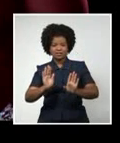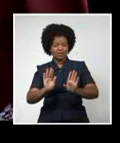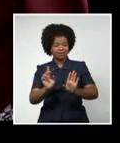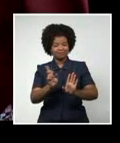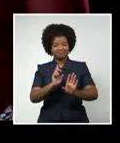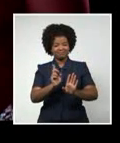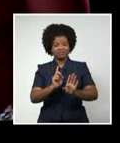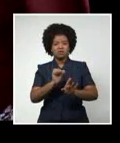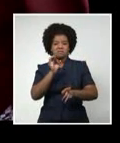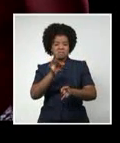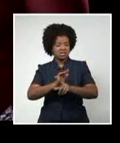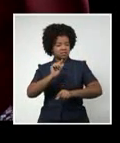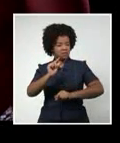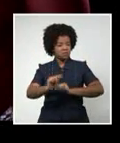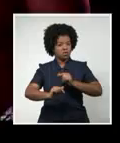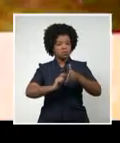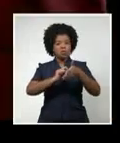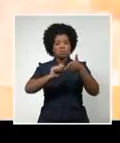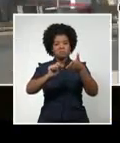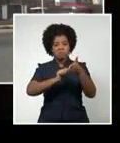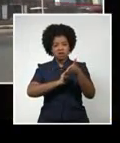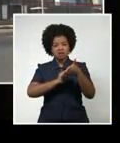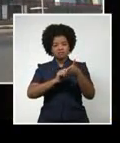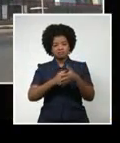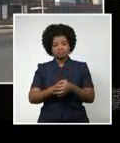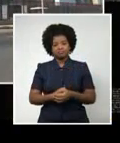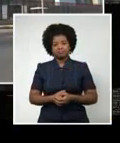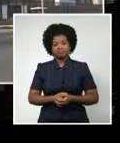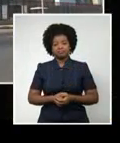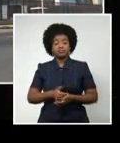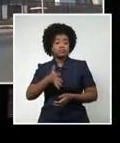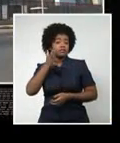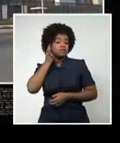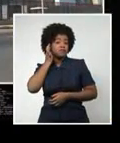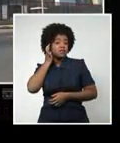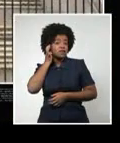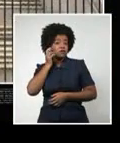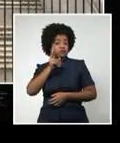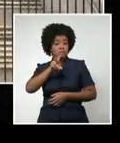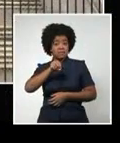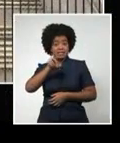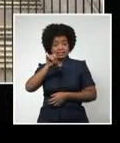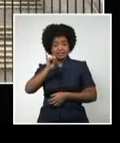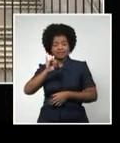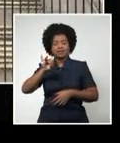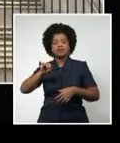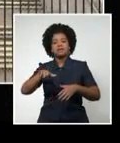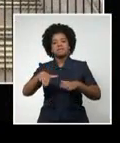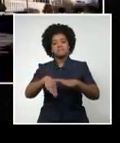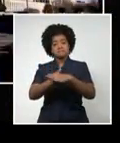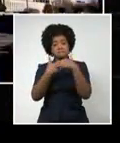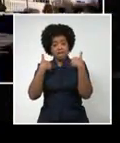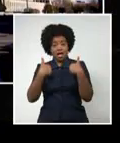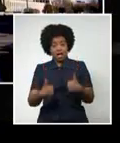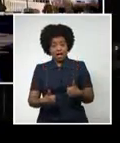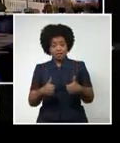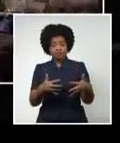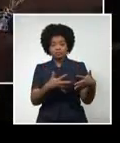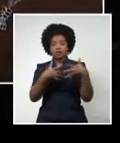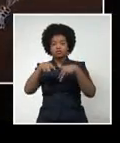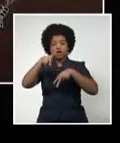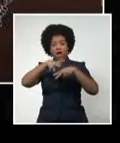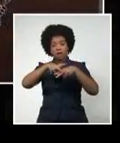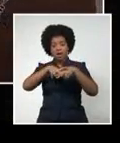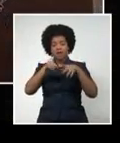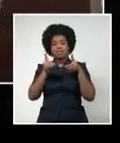así de la noche a la mañana. Lo que pasa es que le dio luz verde. En febrero de 2017, la Embajada de Estados Unidos en La Habana y el